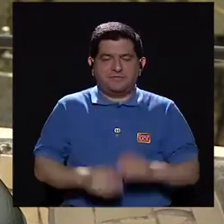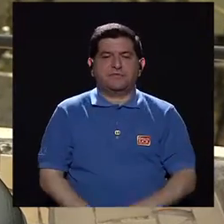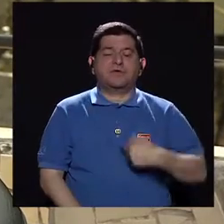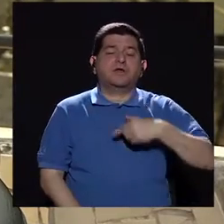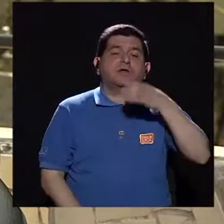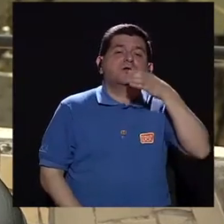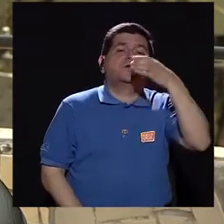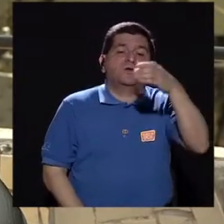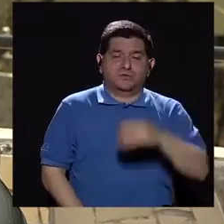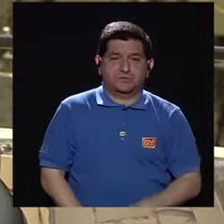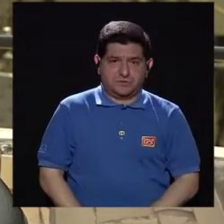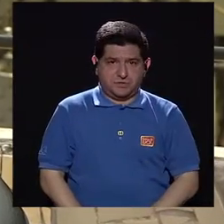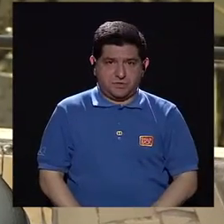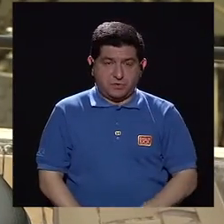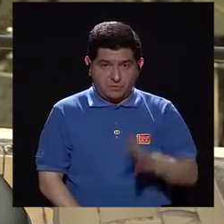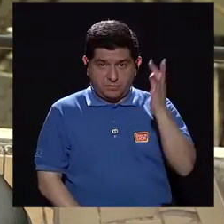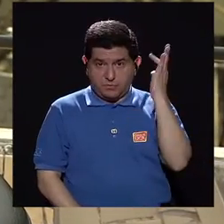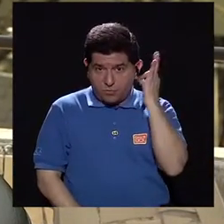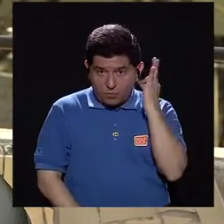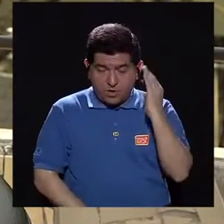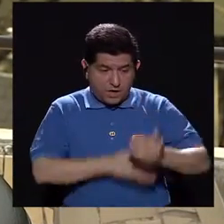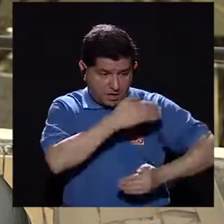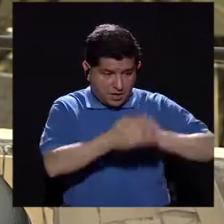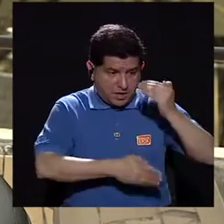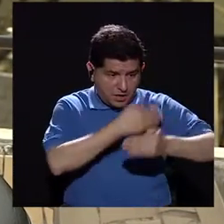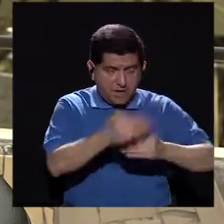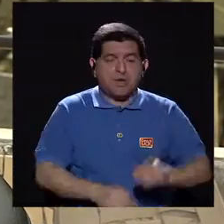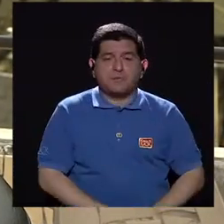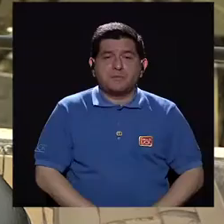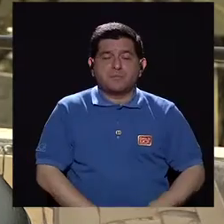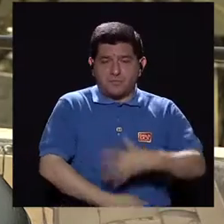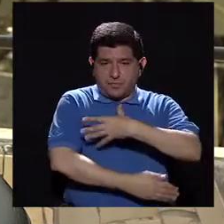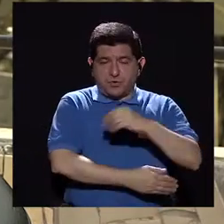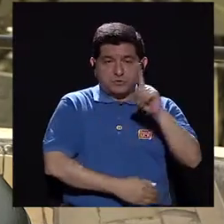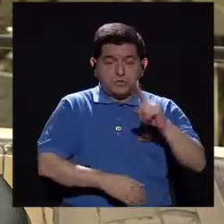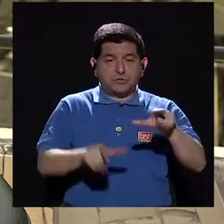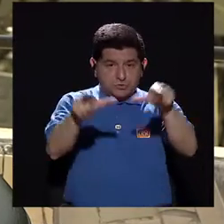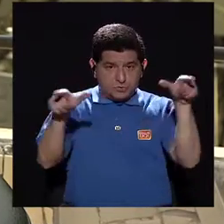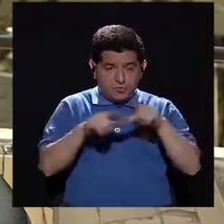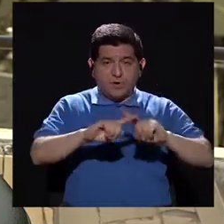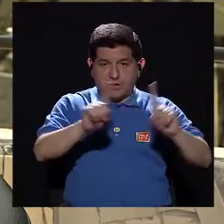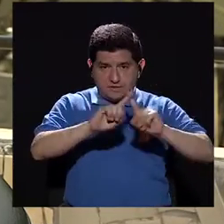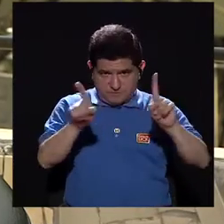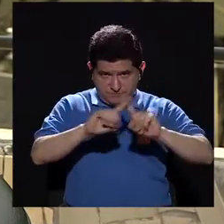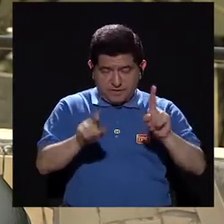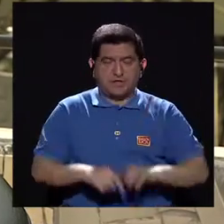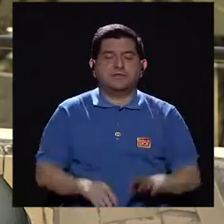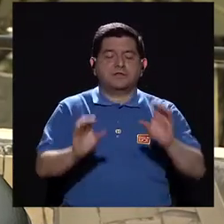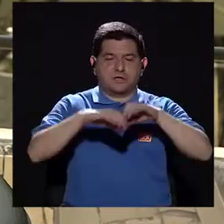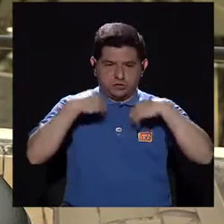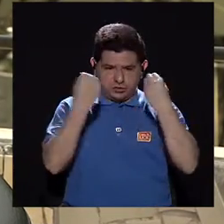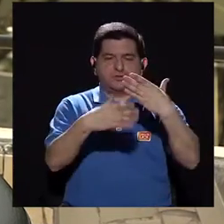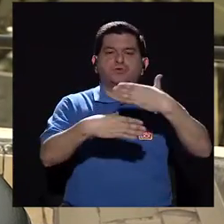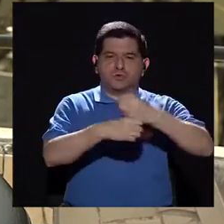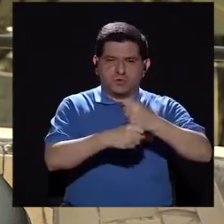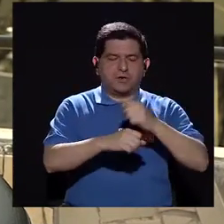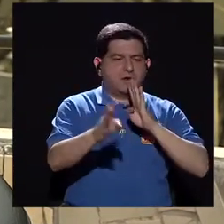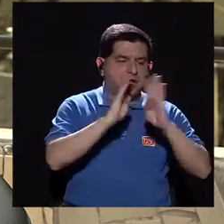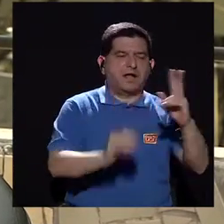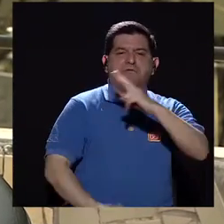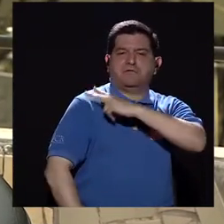caso, yo lo que les recomendaría es que si hay mujeres en proceso de lactancia en un lugar y hay varias, se